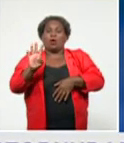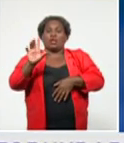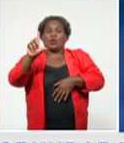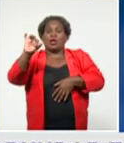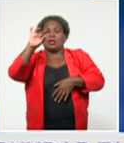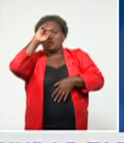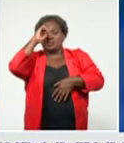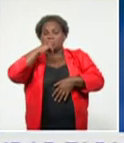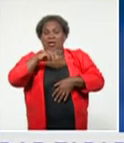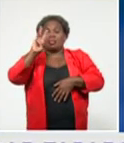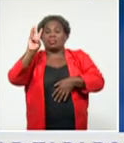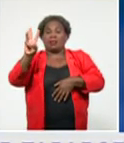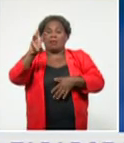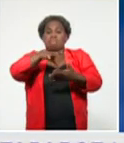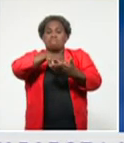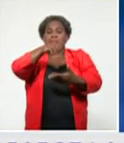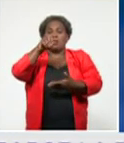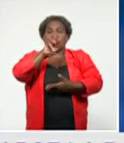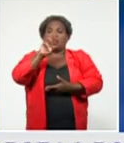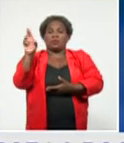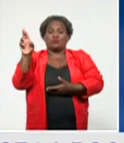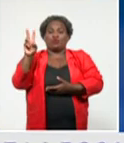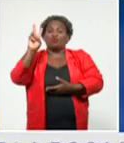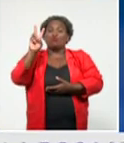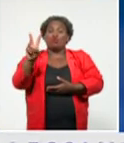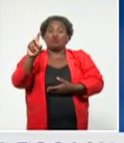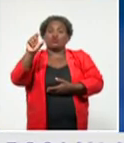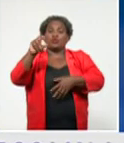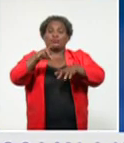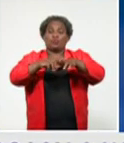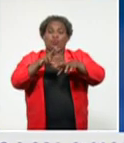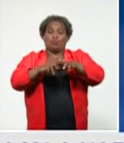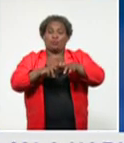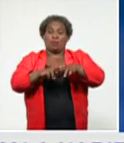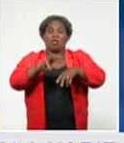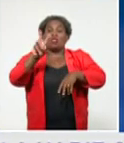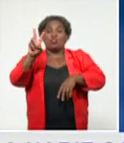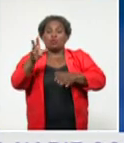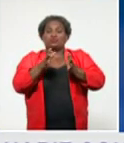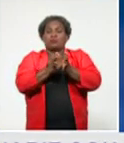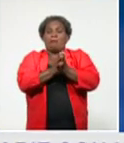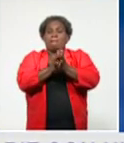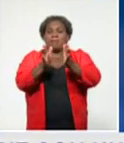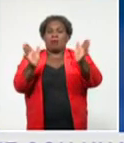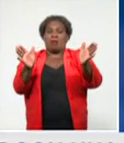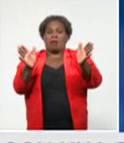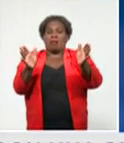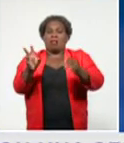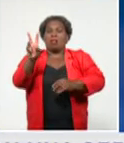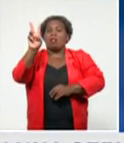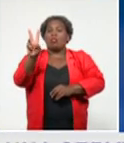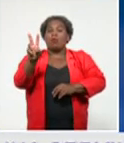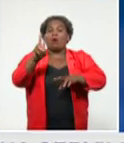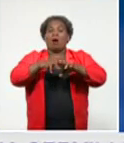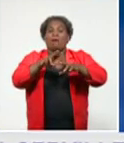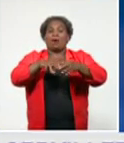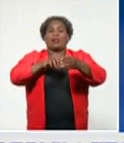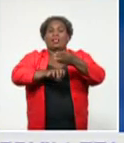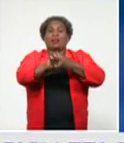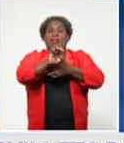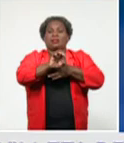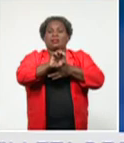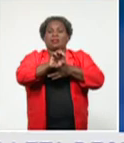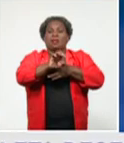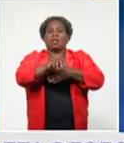3 en Plaza, 2 en Centro Habana, 2 en San Miguel, 2 en Habana del Este, 2